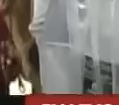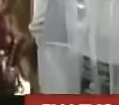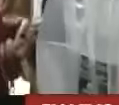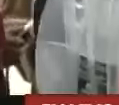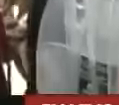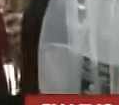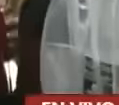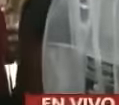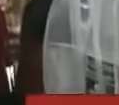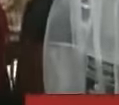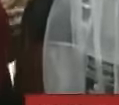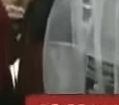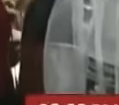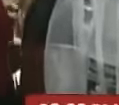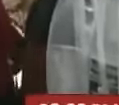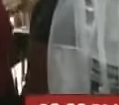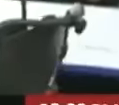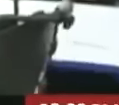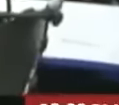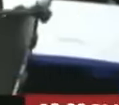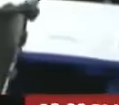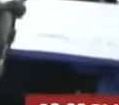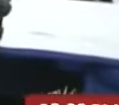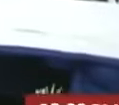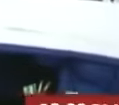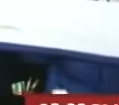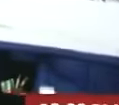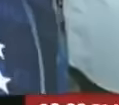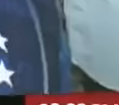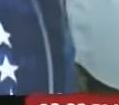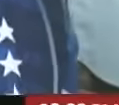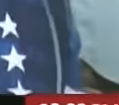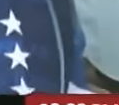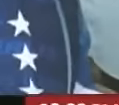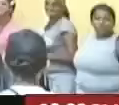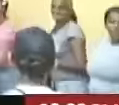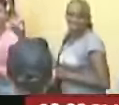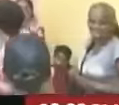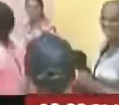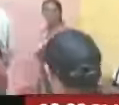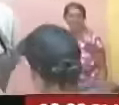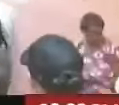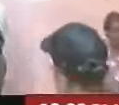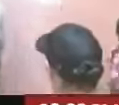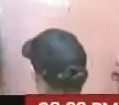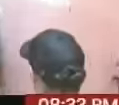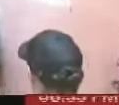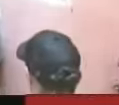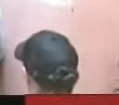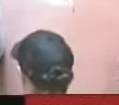está Maduro, el Nicolás del pueblo.